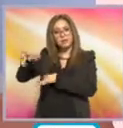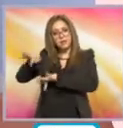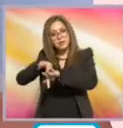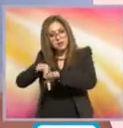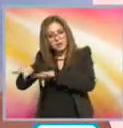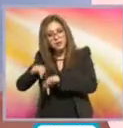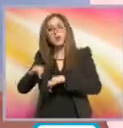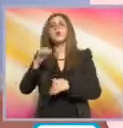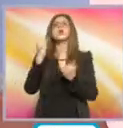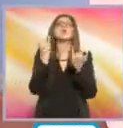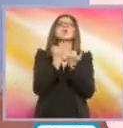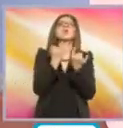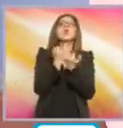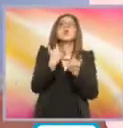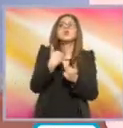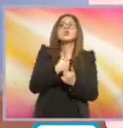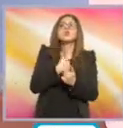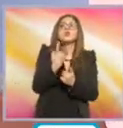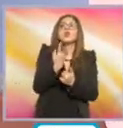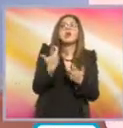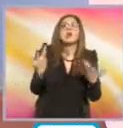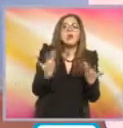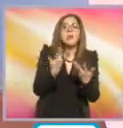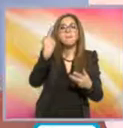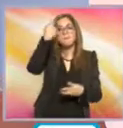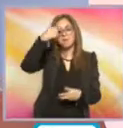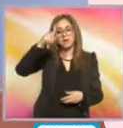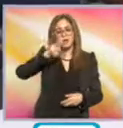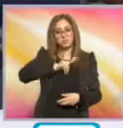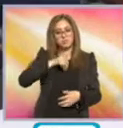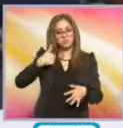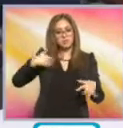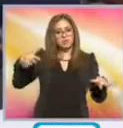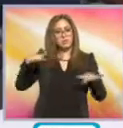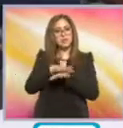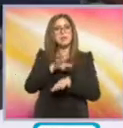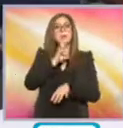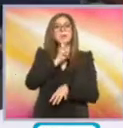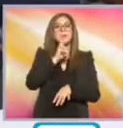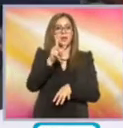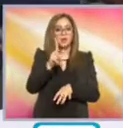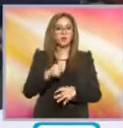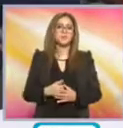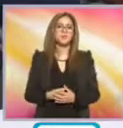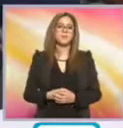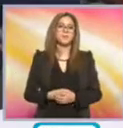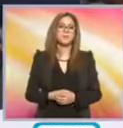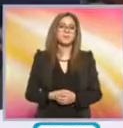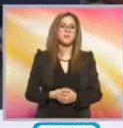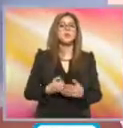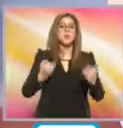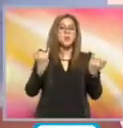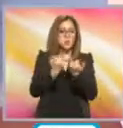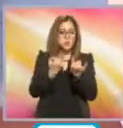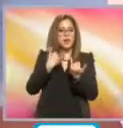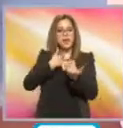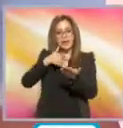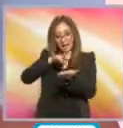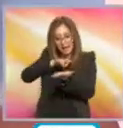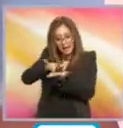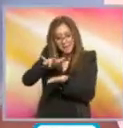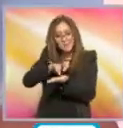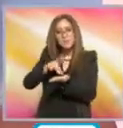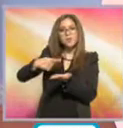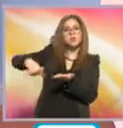que ver con lo que uno mismo puede hacer para estar mejor. Entonces, y técnicas sociales, de apoyo social con los compañeros